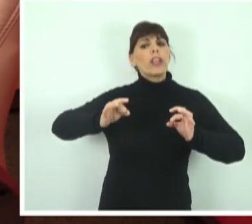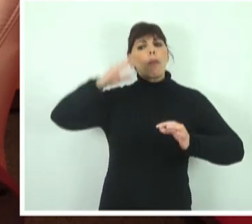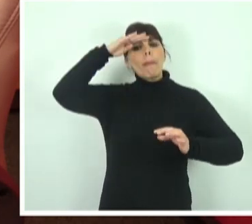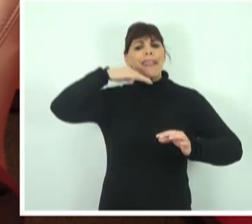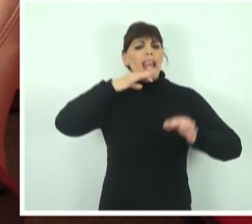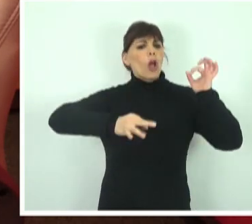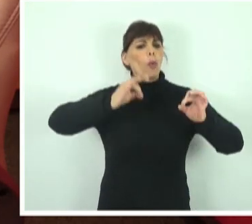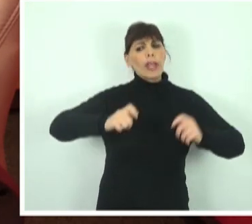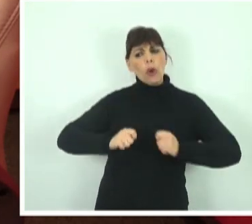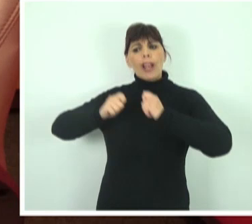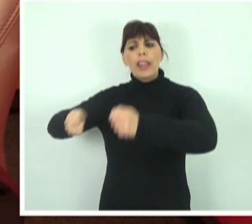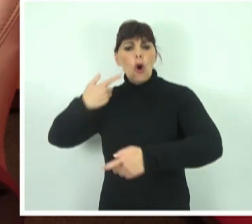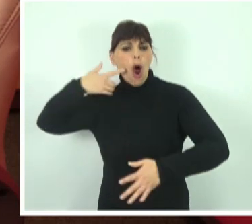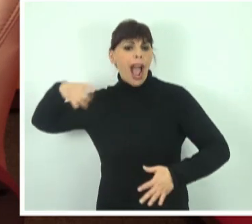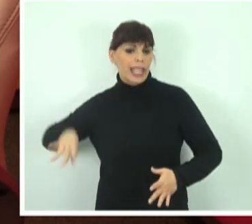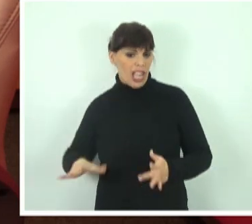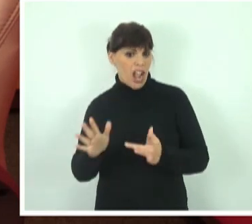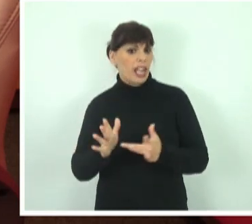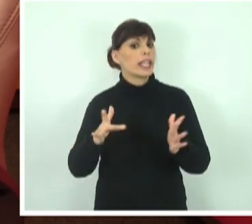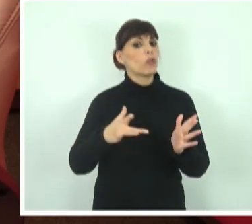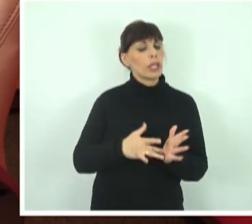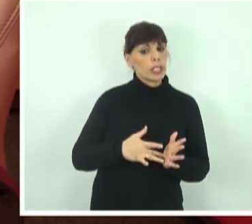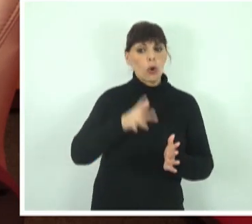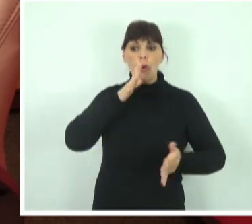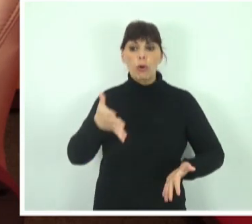5, porque Él es el Hijo del Hombre.